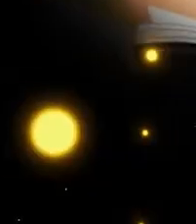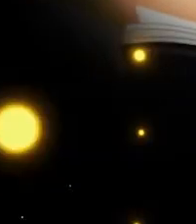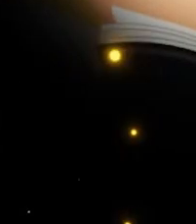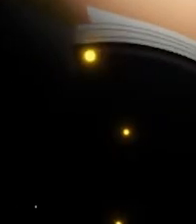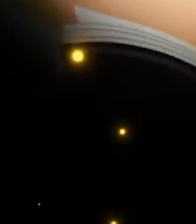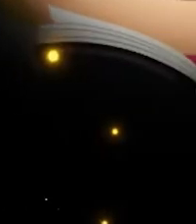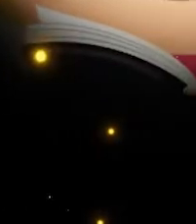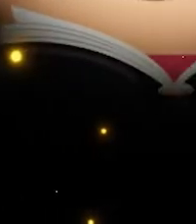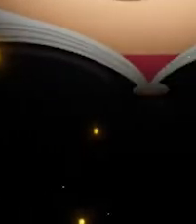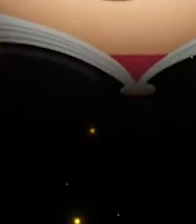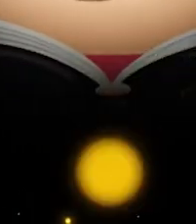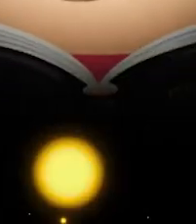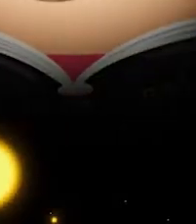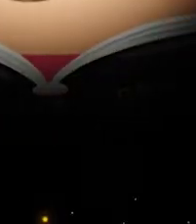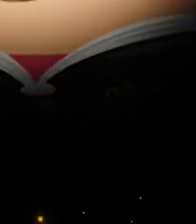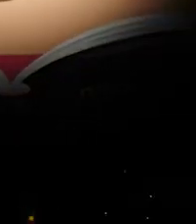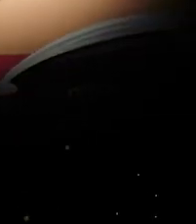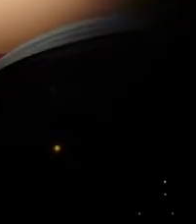loor.